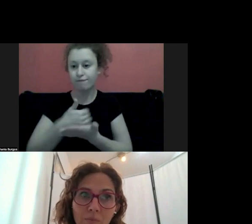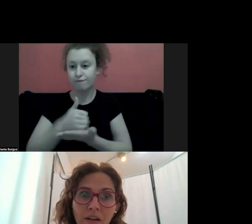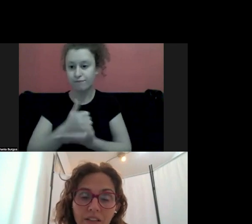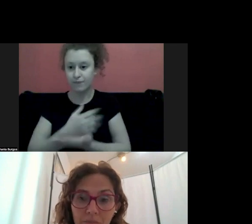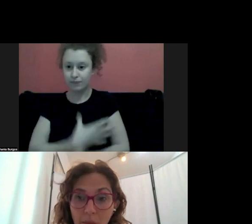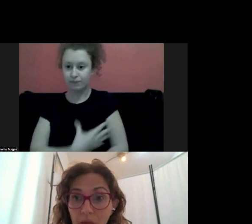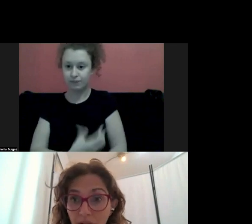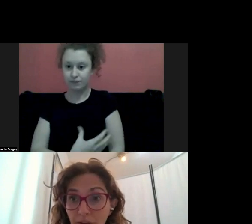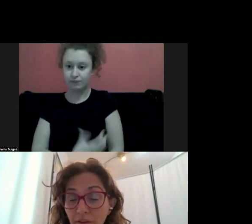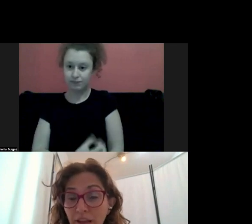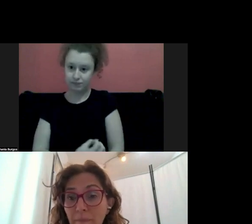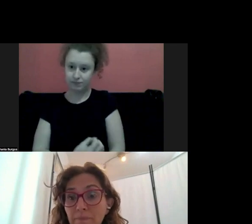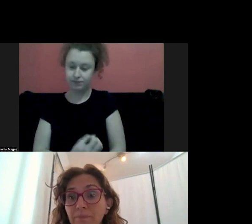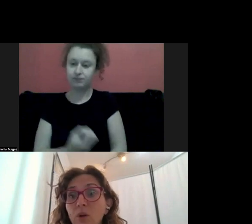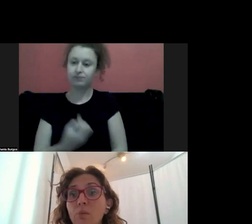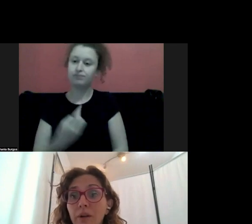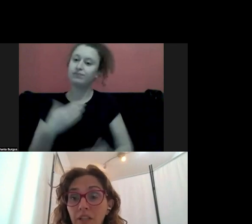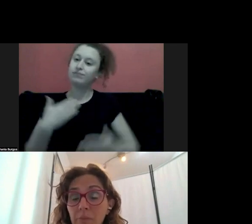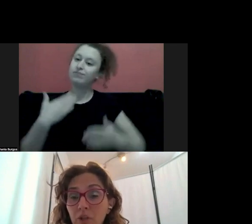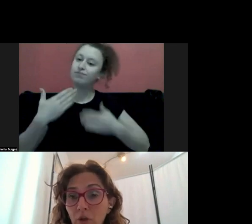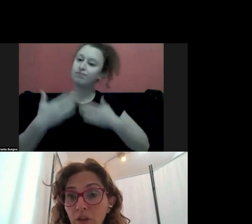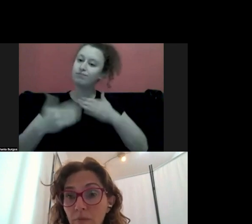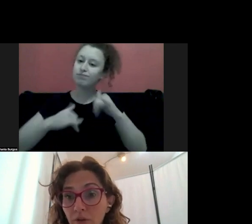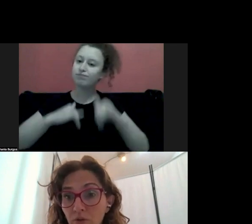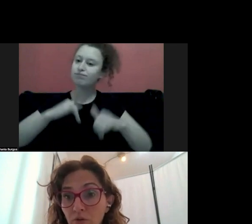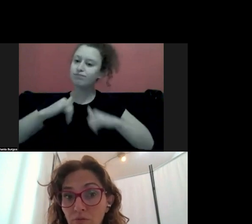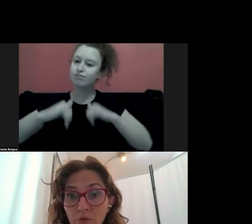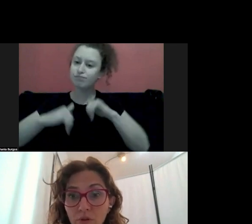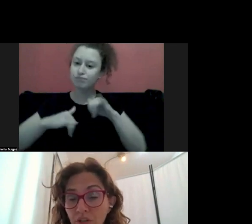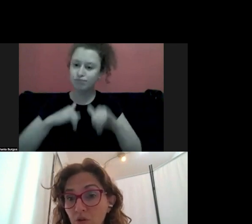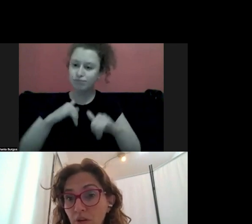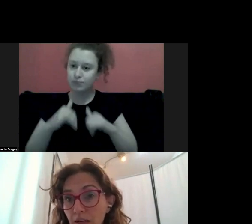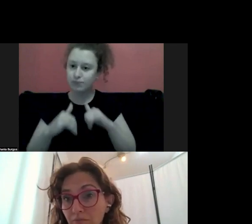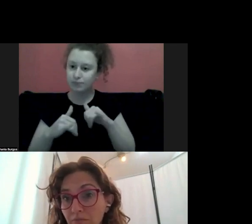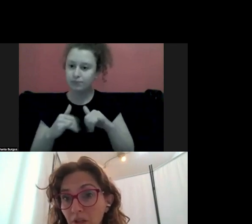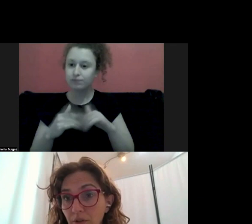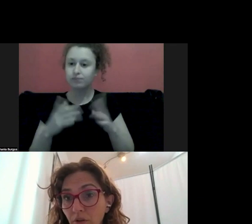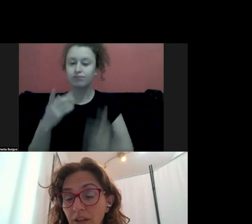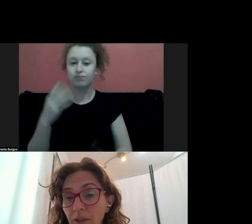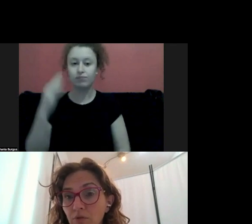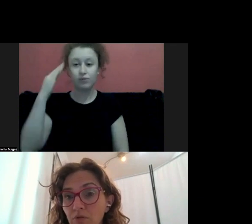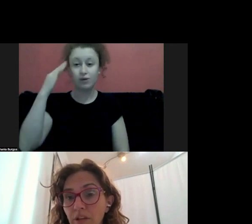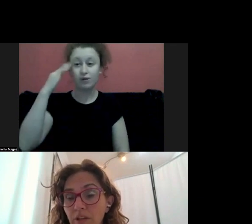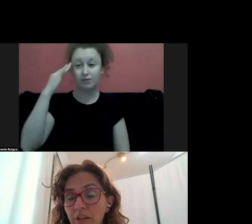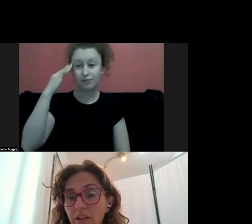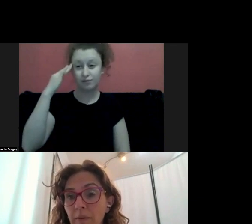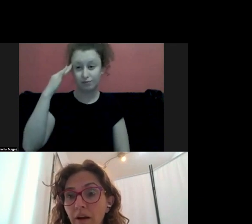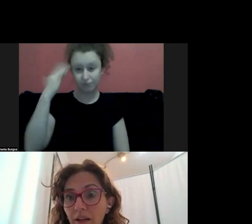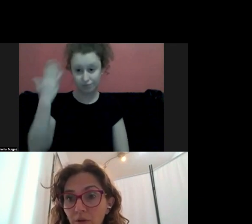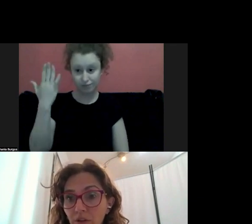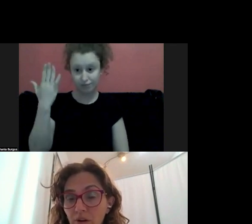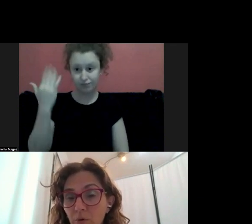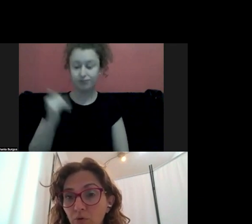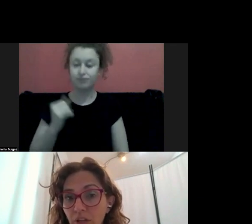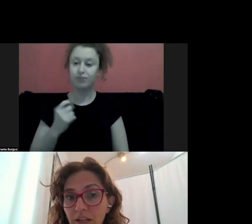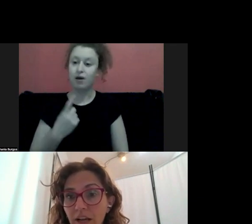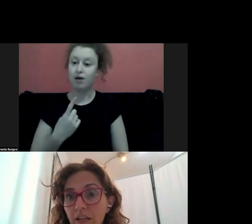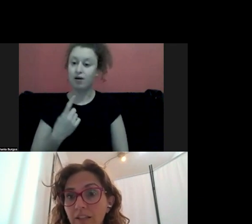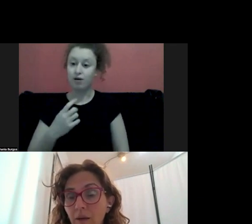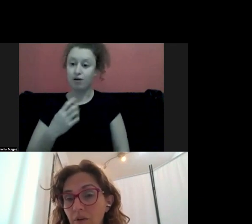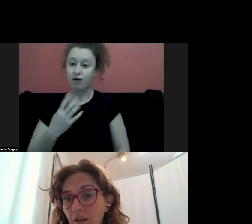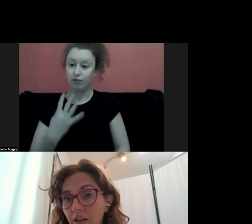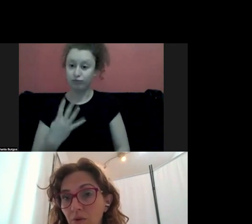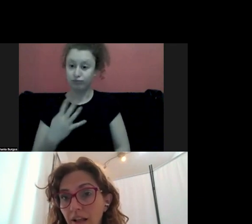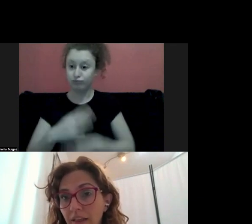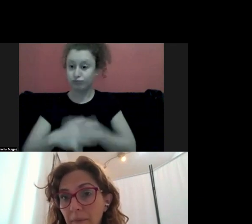para compartir mi propia experiencia, compartir mis conocimientos como asesora, 14 años trabajando de forma voluntaria